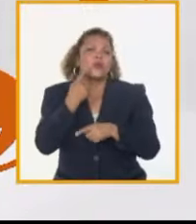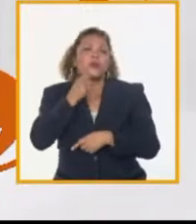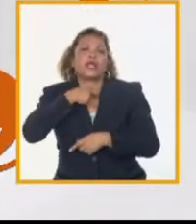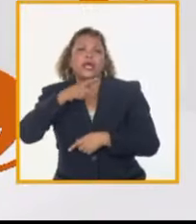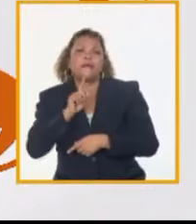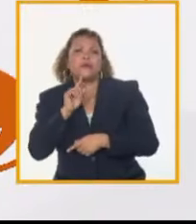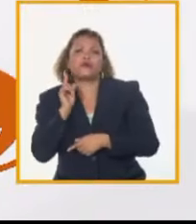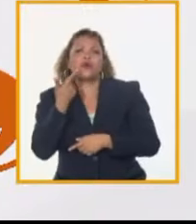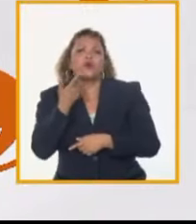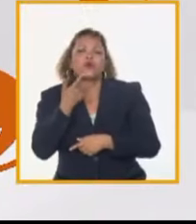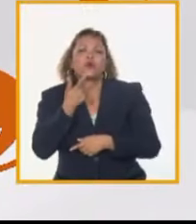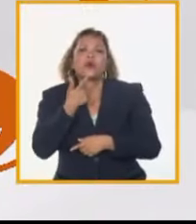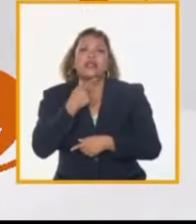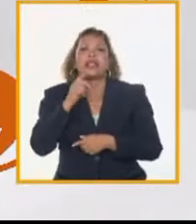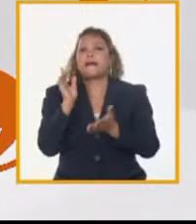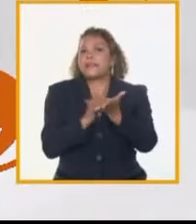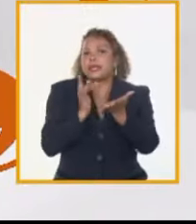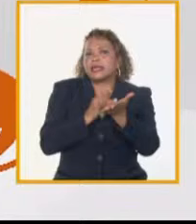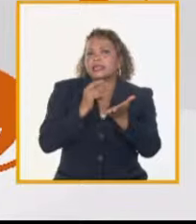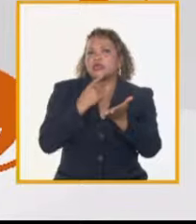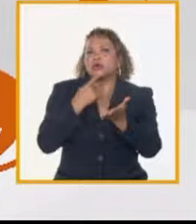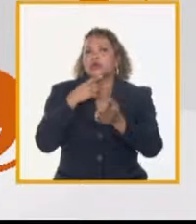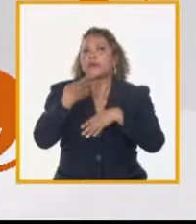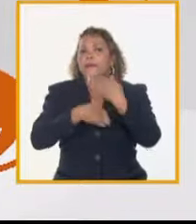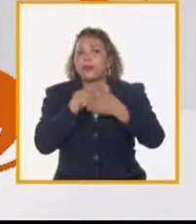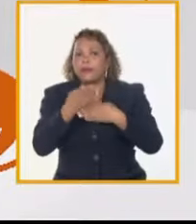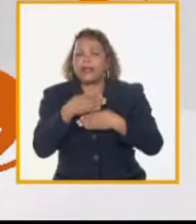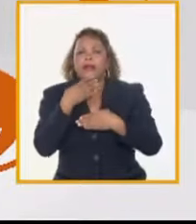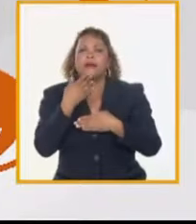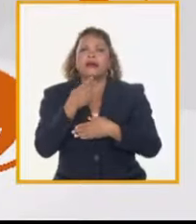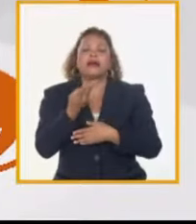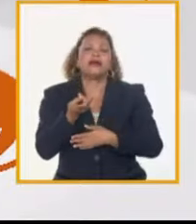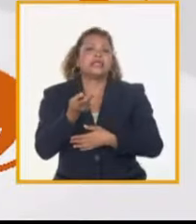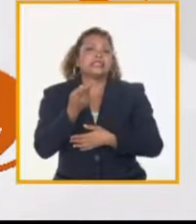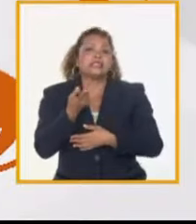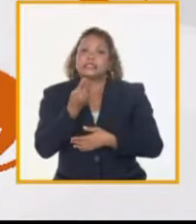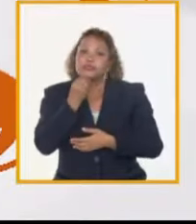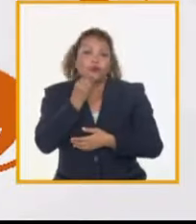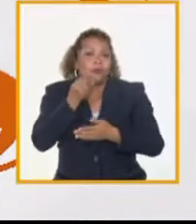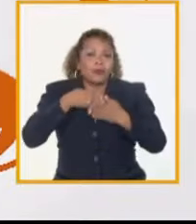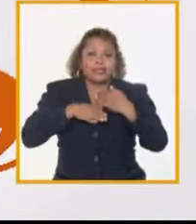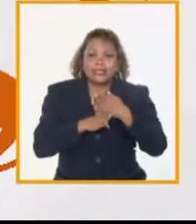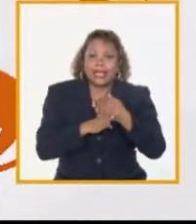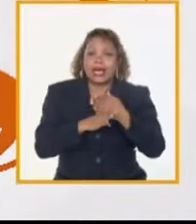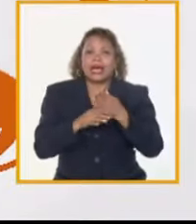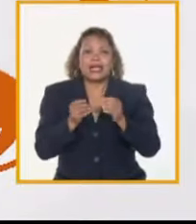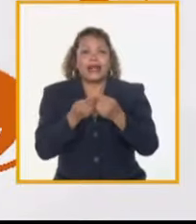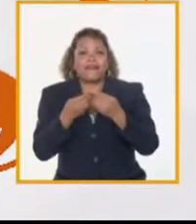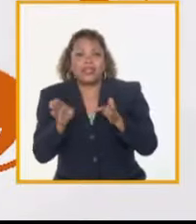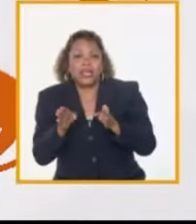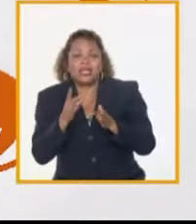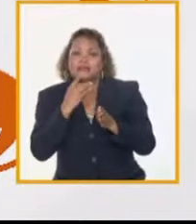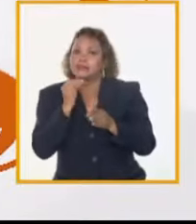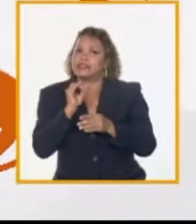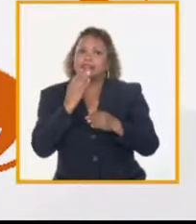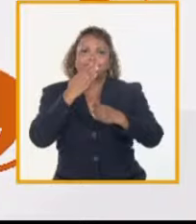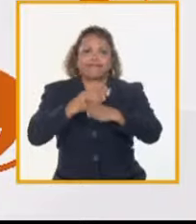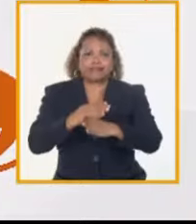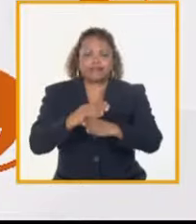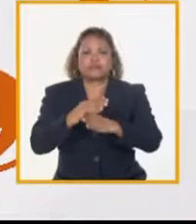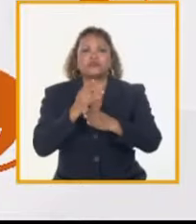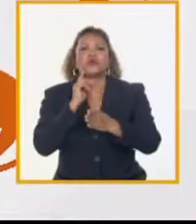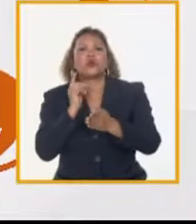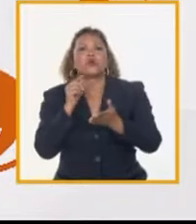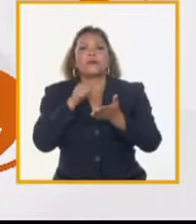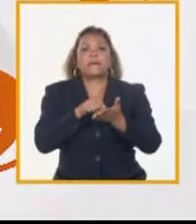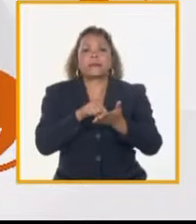la aplicación Viajando me está dando problemas porque no puedo abrirla. O sea, me autentiqué en la aplicación,